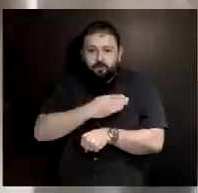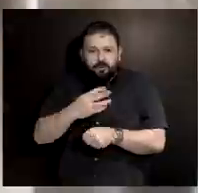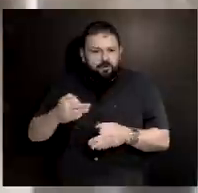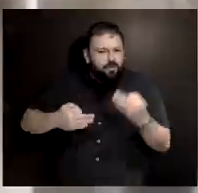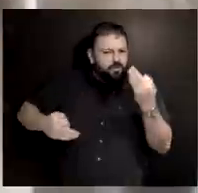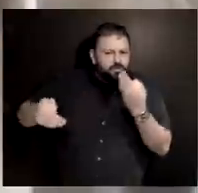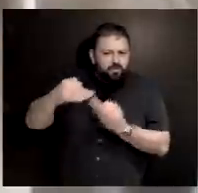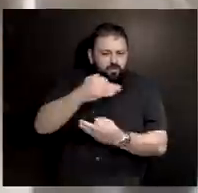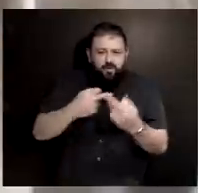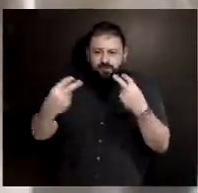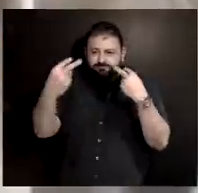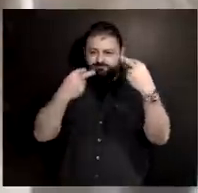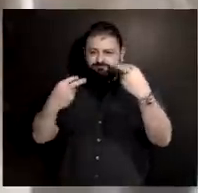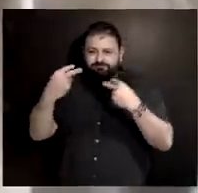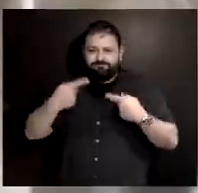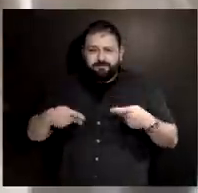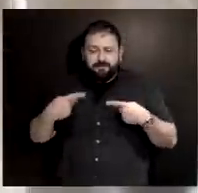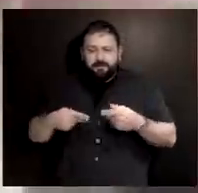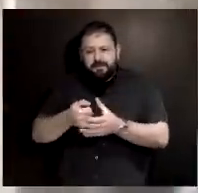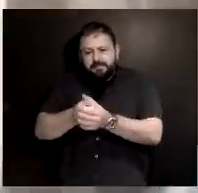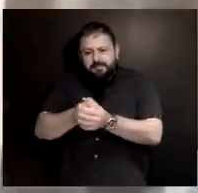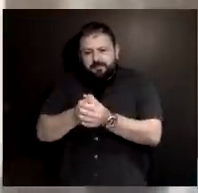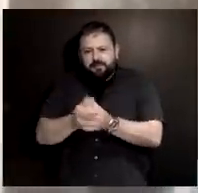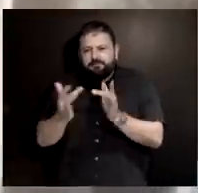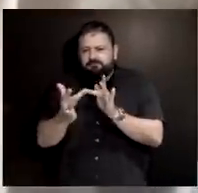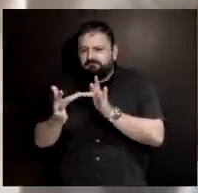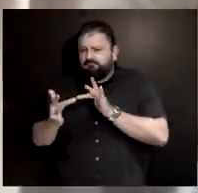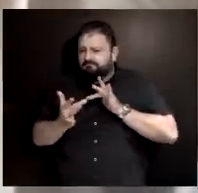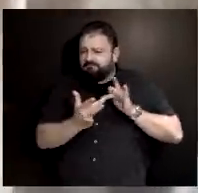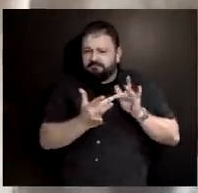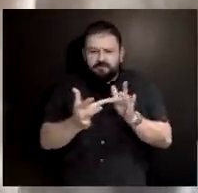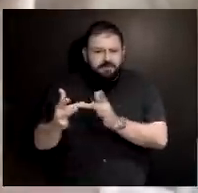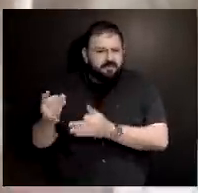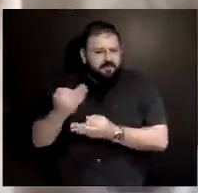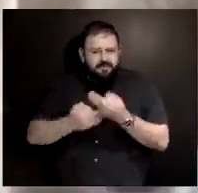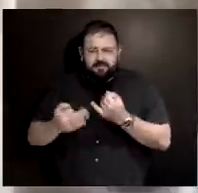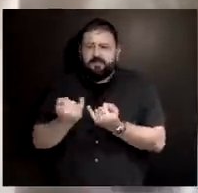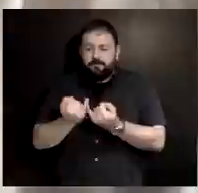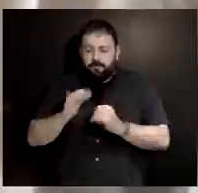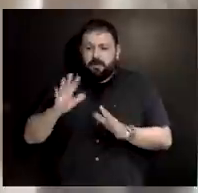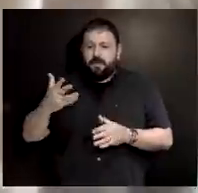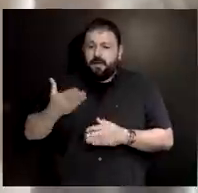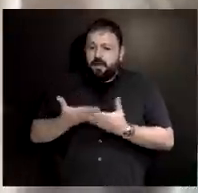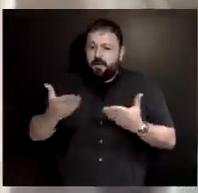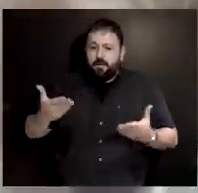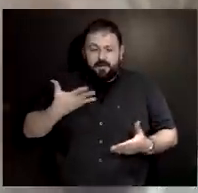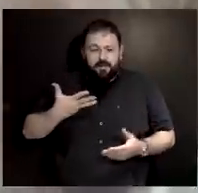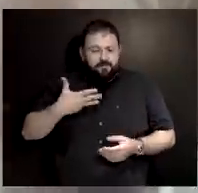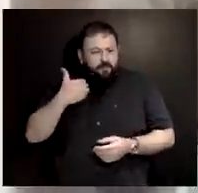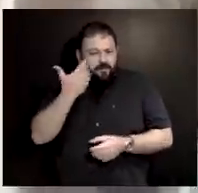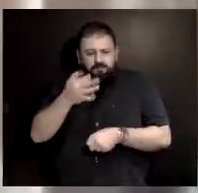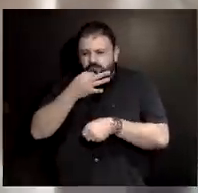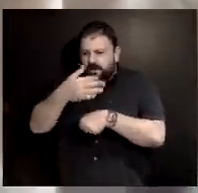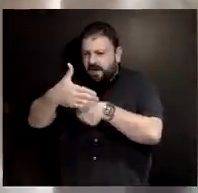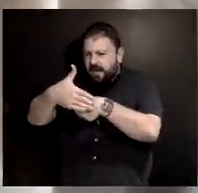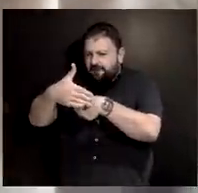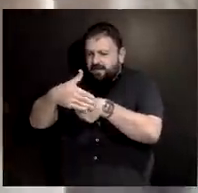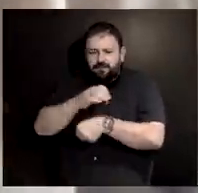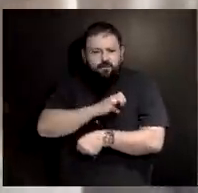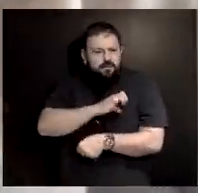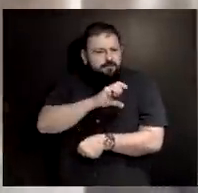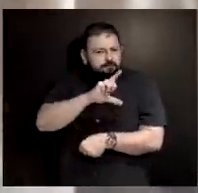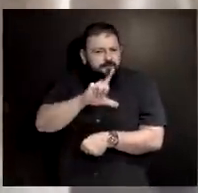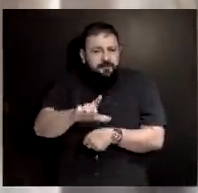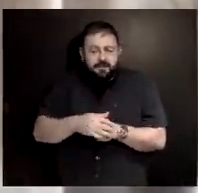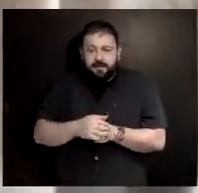está mandando saludos, que se está conectando, qué padre que están conectando, porque tenemos pues un aviso muy especial, y bueno, pues para